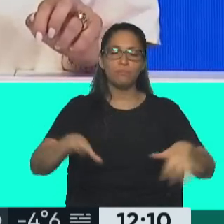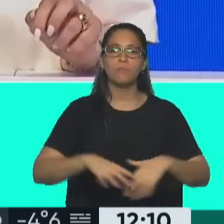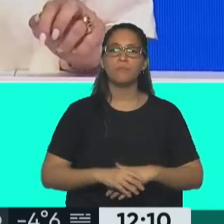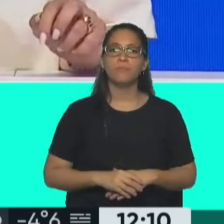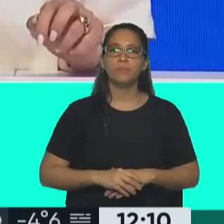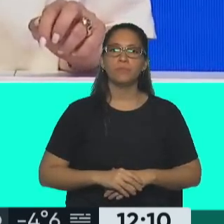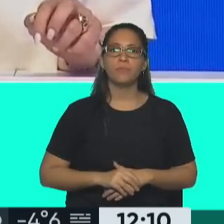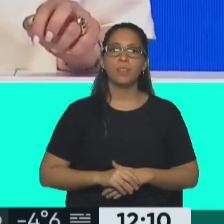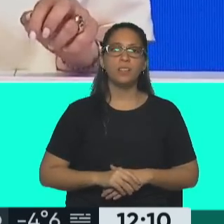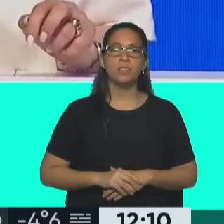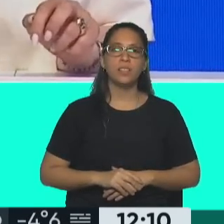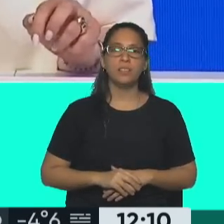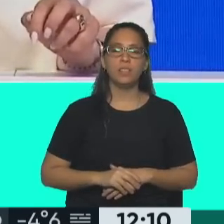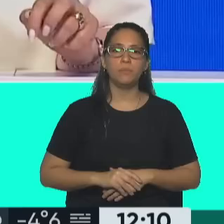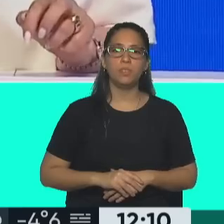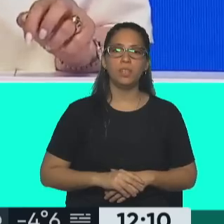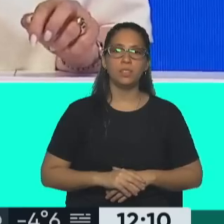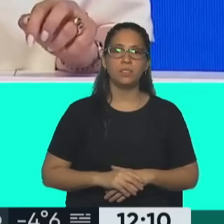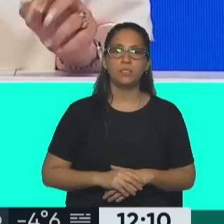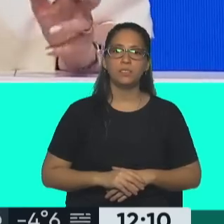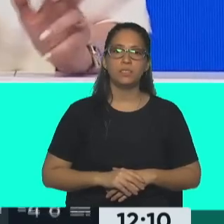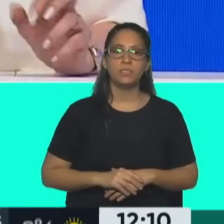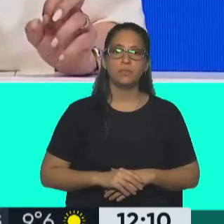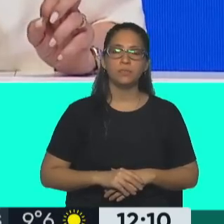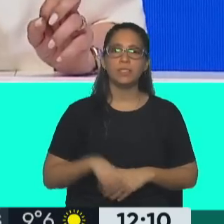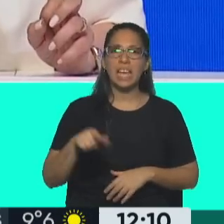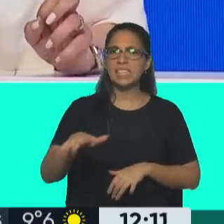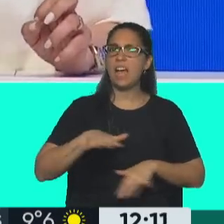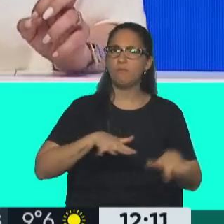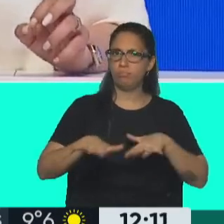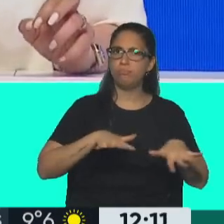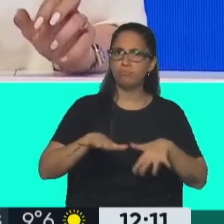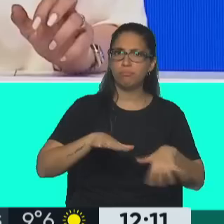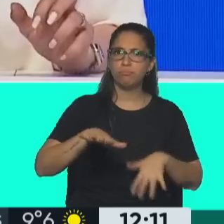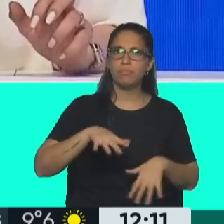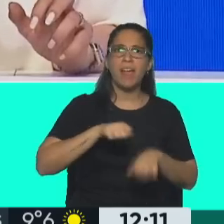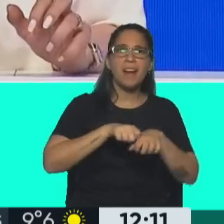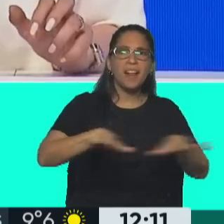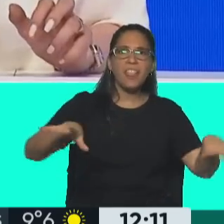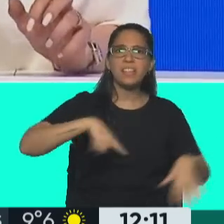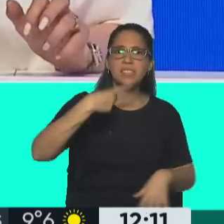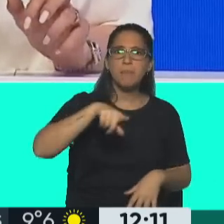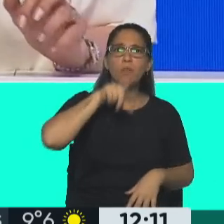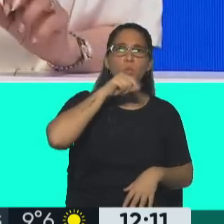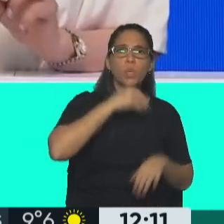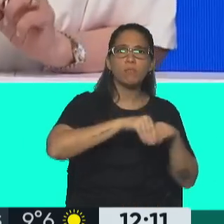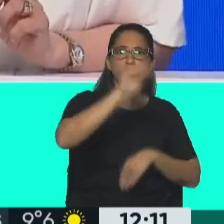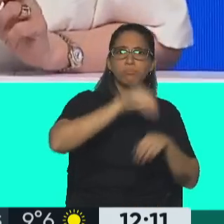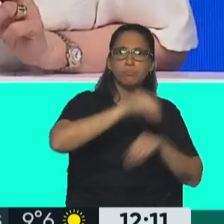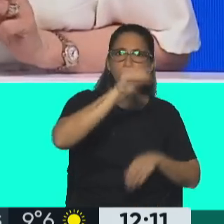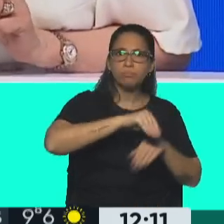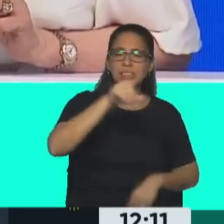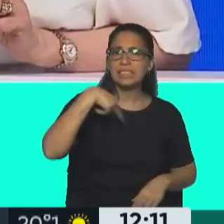La vicepresidenta, que se mantiene además muy activa, no solamente en las redes sociales, sino ahora también a través de los medios de